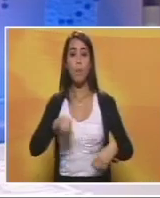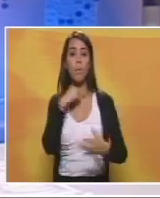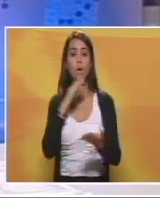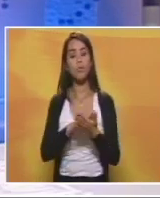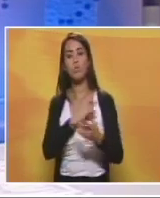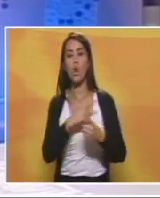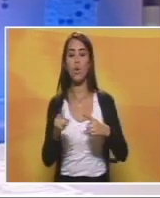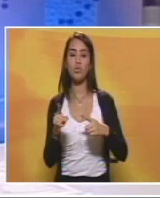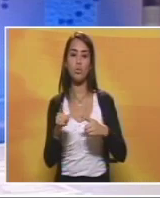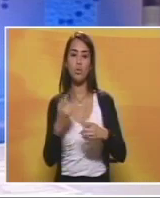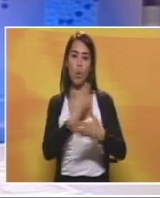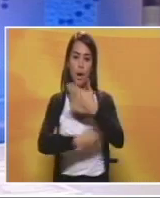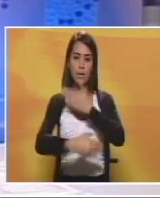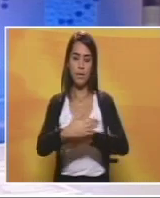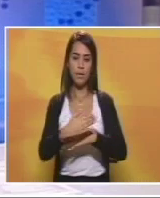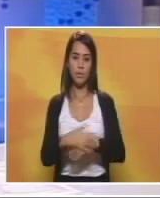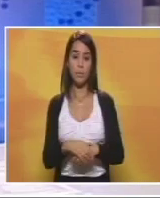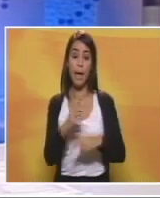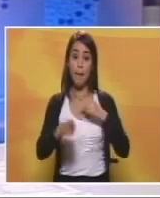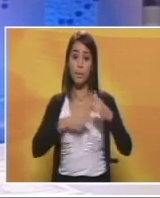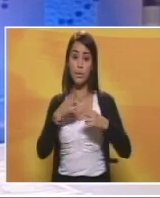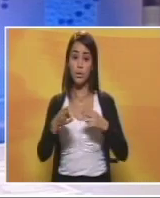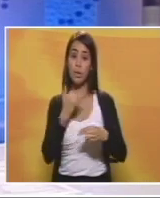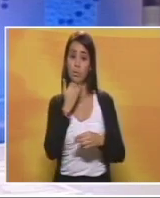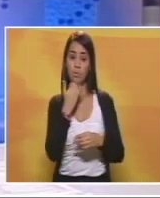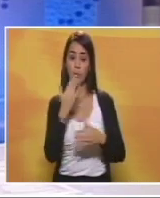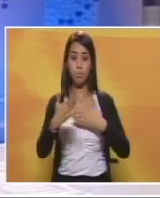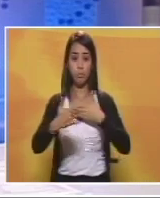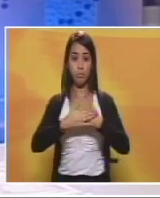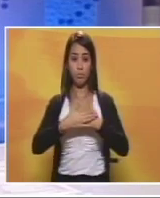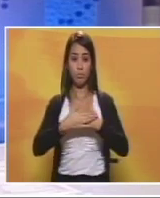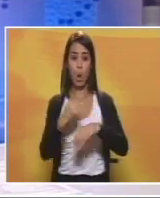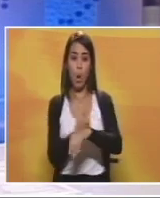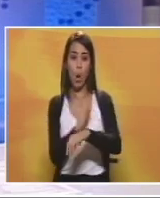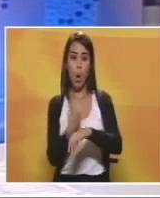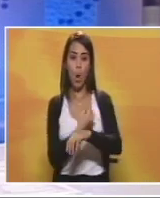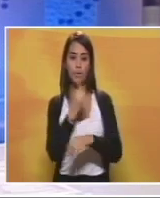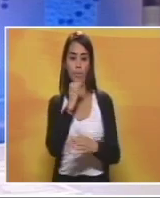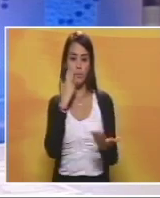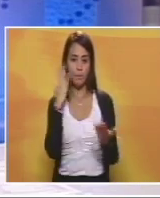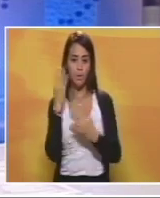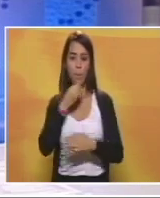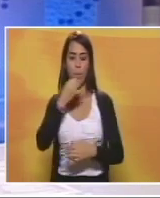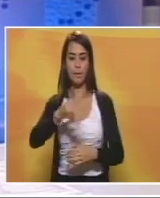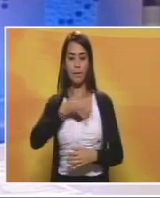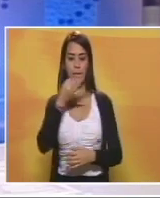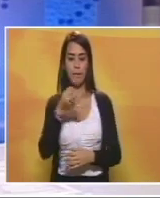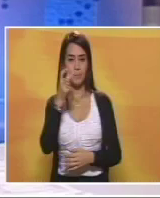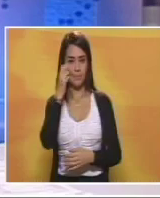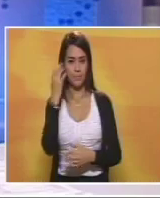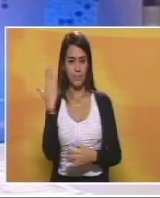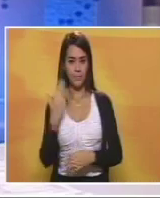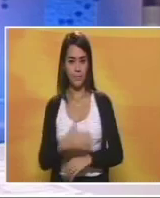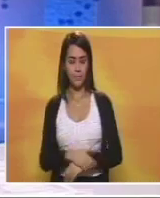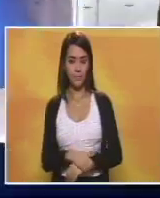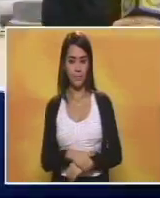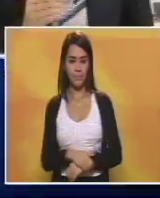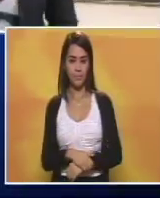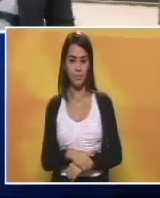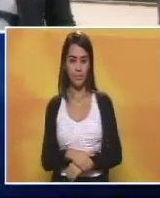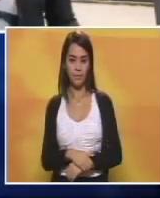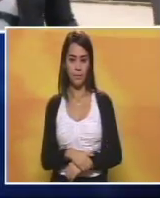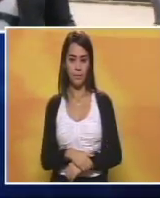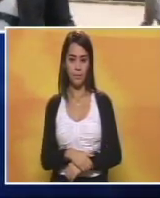heridos en la estación del metro de petare estuvo cerrada por varias horas diana martínez nos informa buenas tardes diana adelante te escuchamos